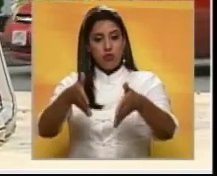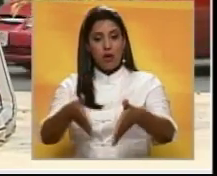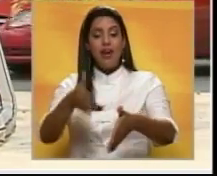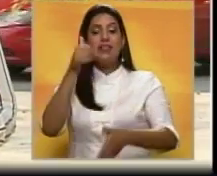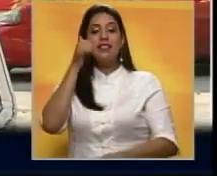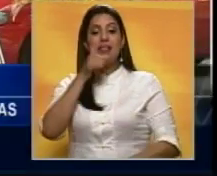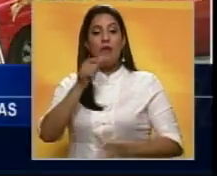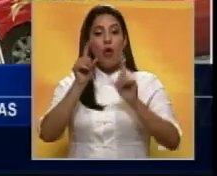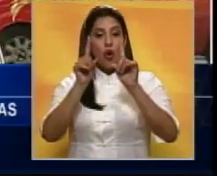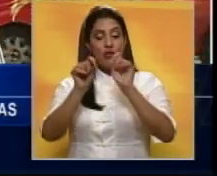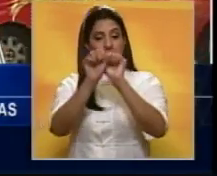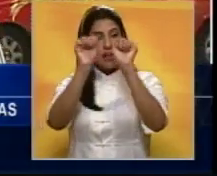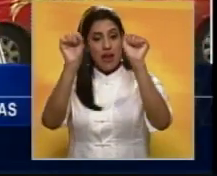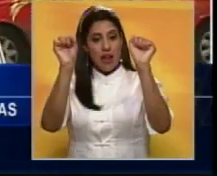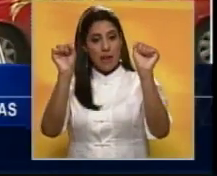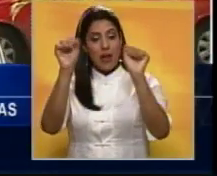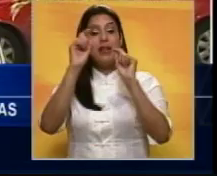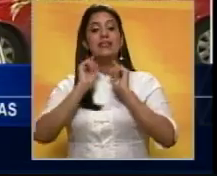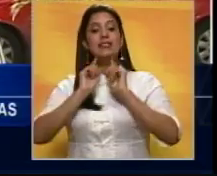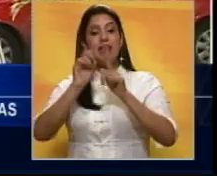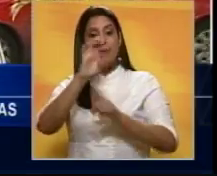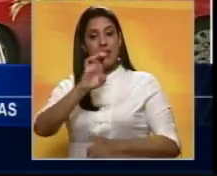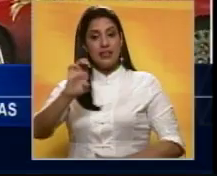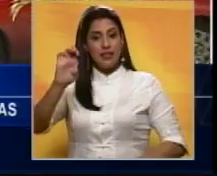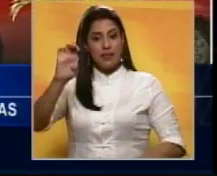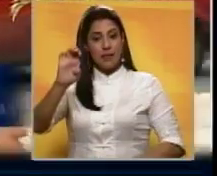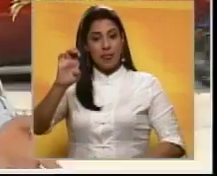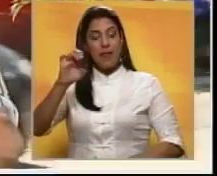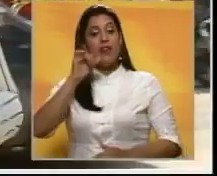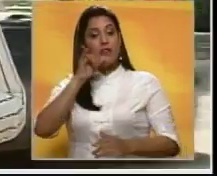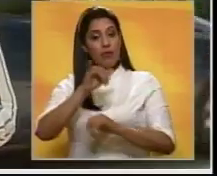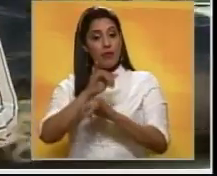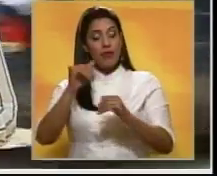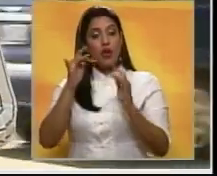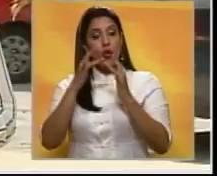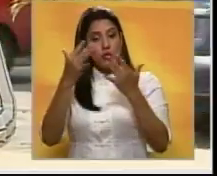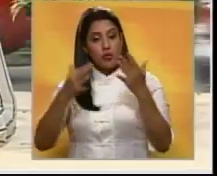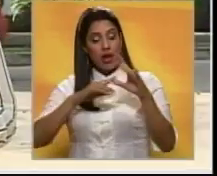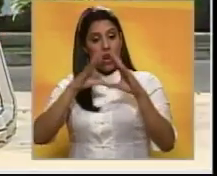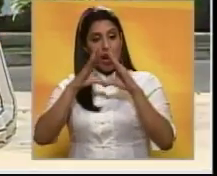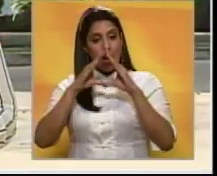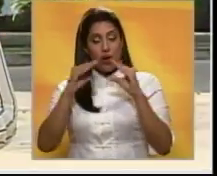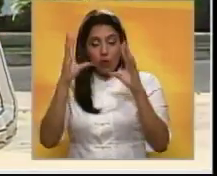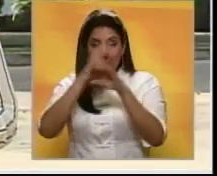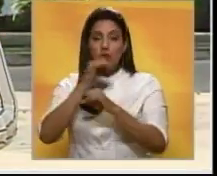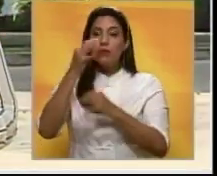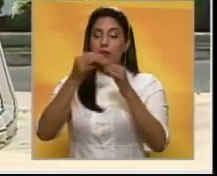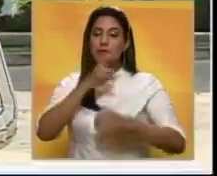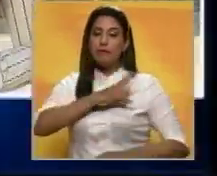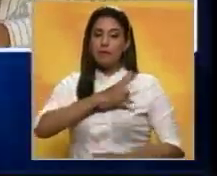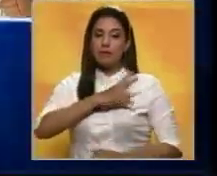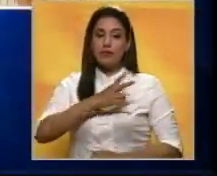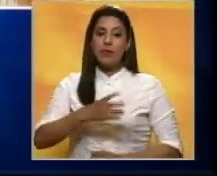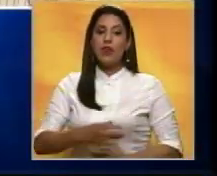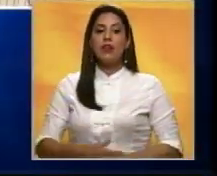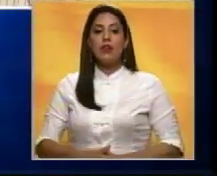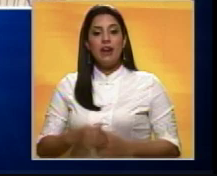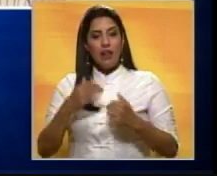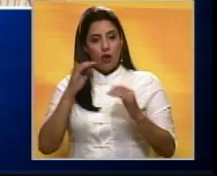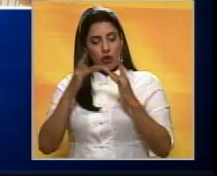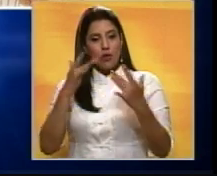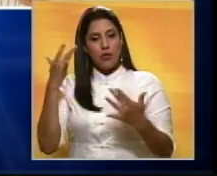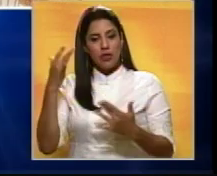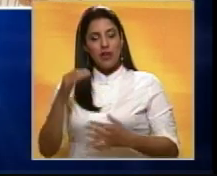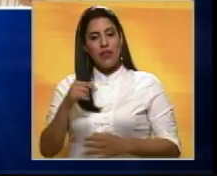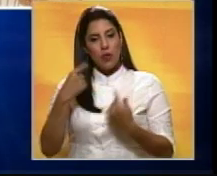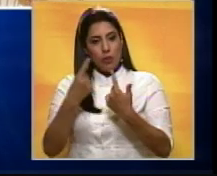el sábado a las 11 de la mañana en el Cementerio del Este. Esta información será ampliada en la emisión estelar de su noticiero Venevisión. Regresamos